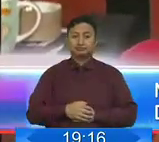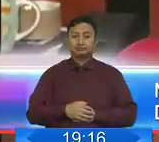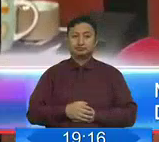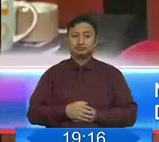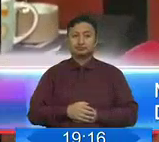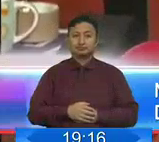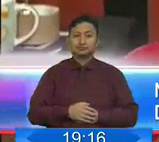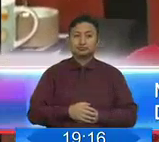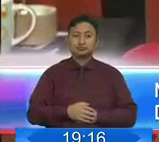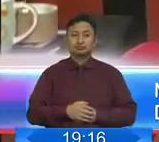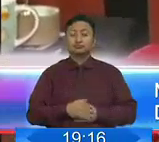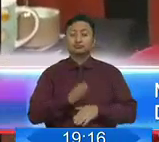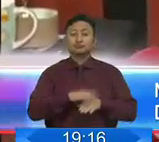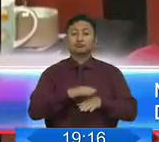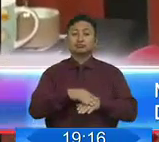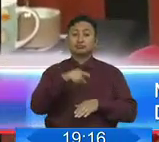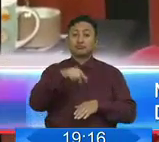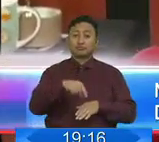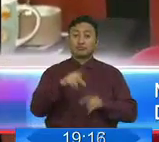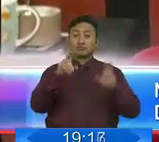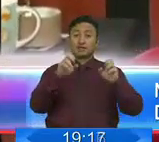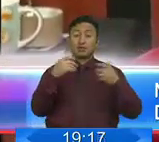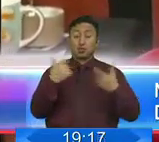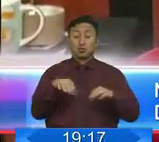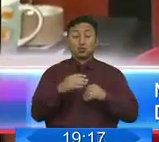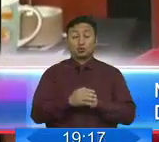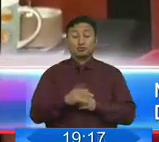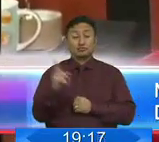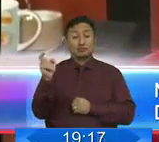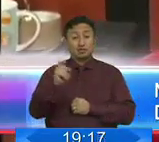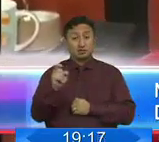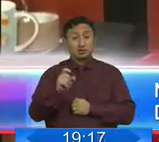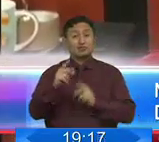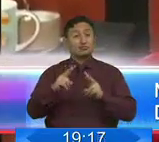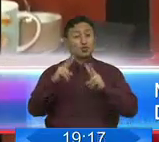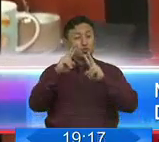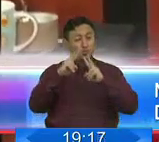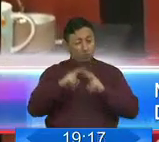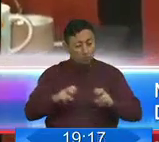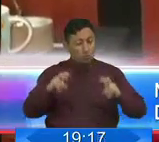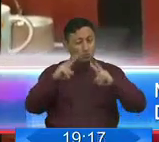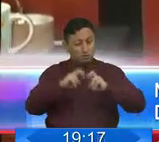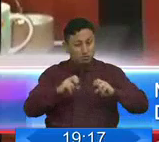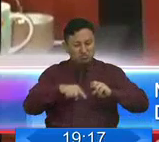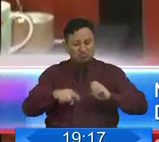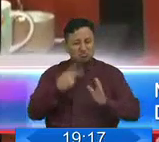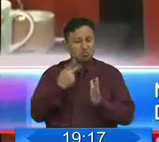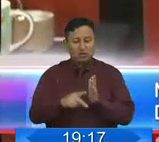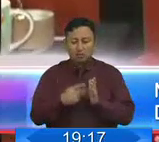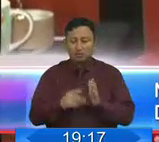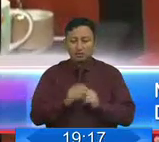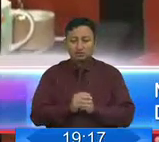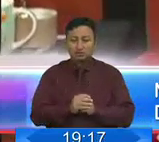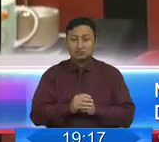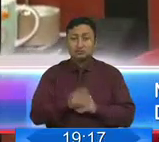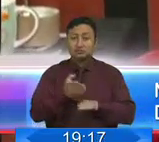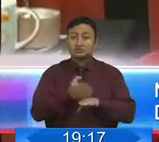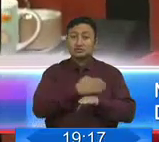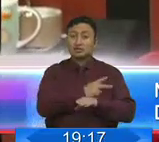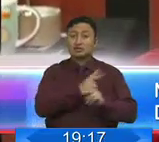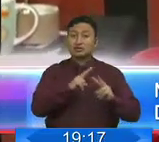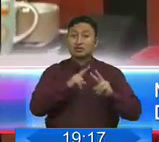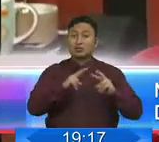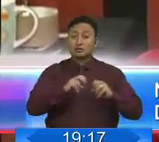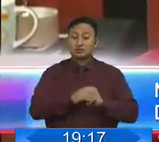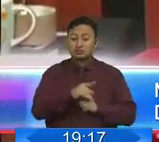voluntaria. Dado que este caso es muy delicado y necesitamos indagar más a fondo qué es lo que sucedió en cuanto a la investigación del asesinato del